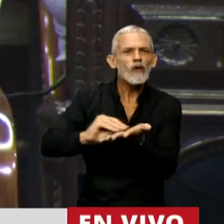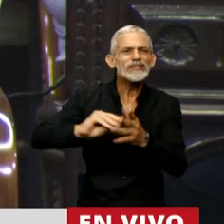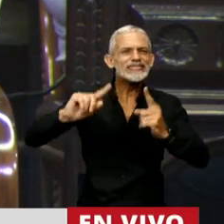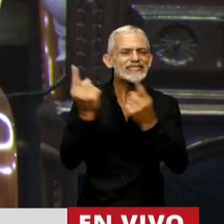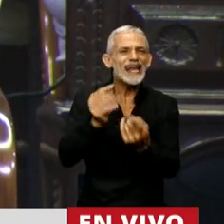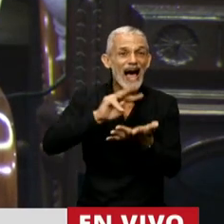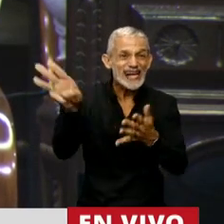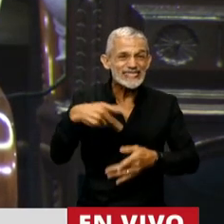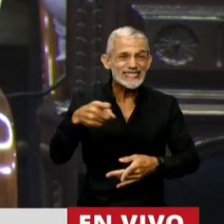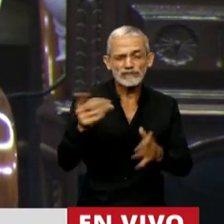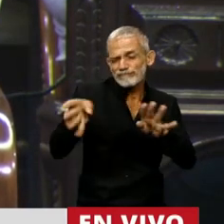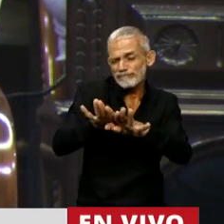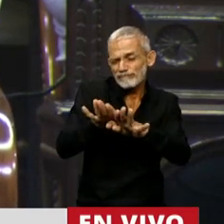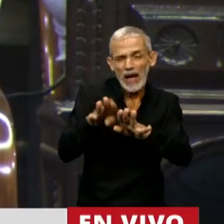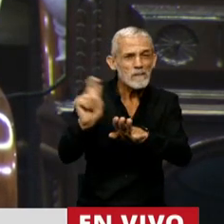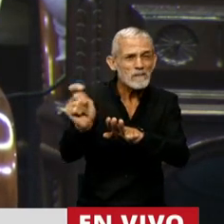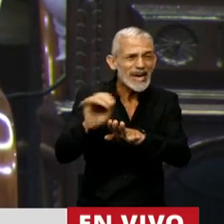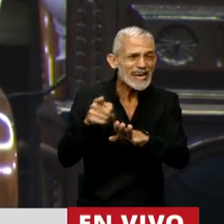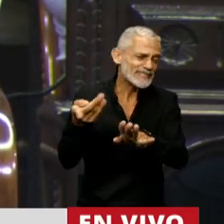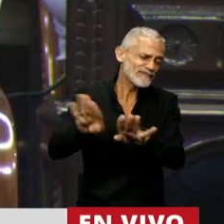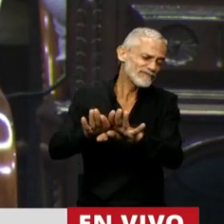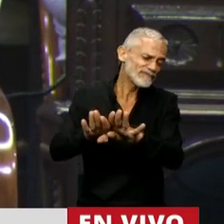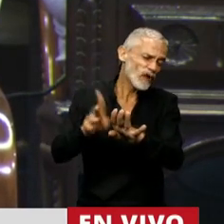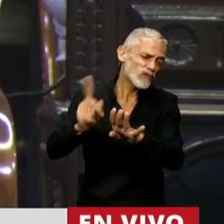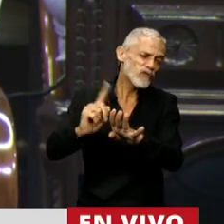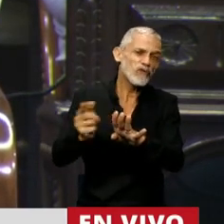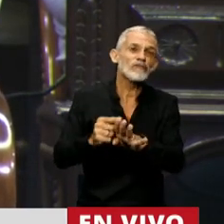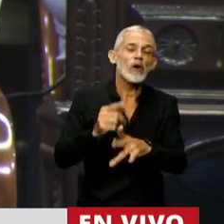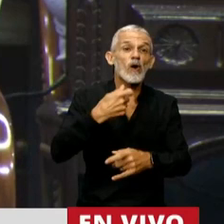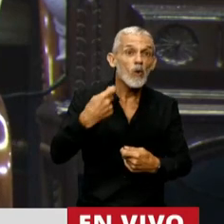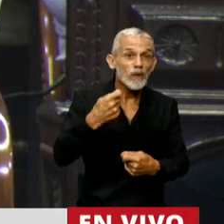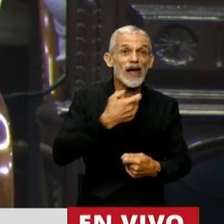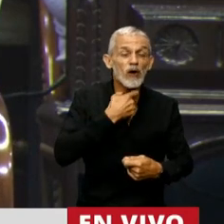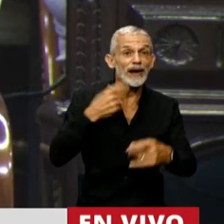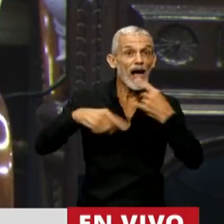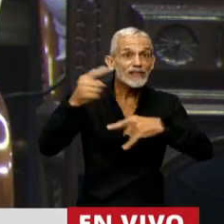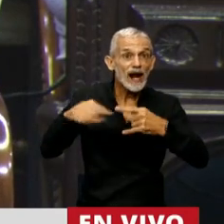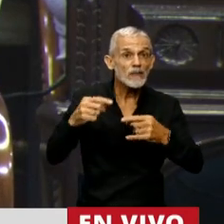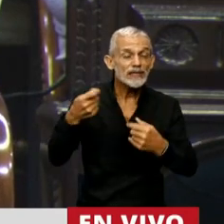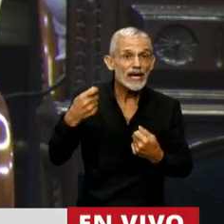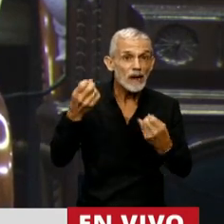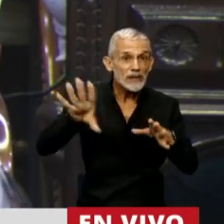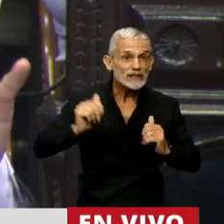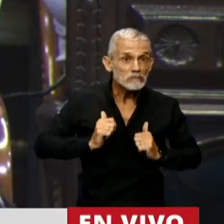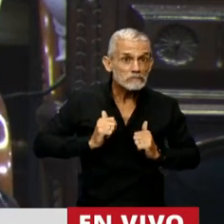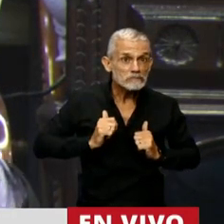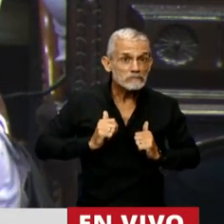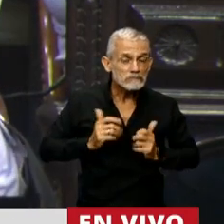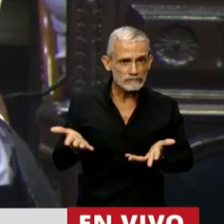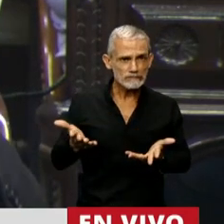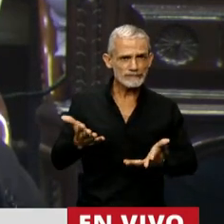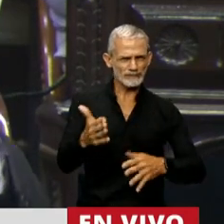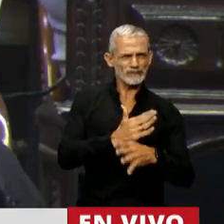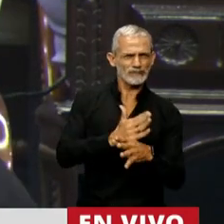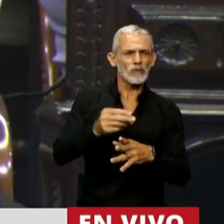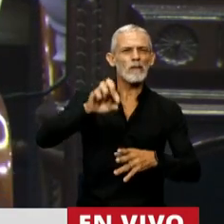estuvieron cerradas durante meses, negándole el derecho a los jubilados que querían empezar sus trámites. Fíjense, previo